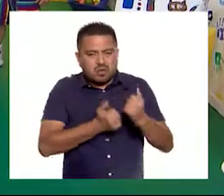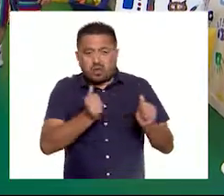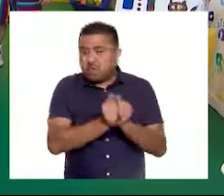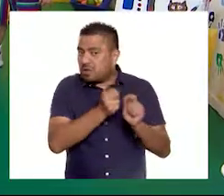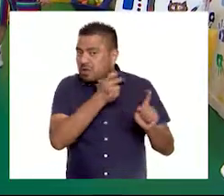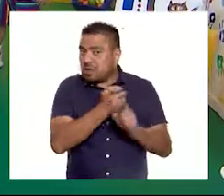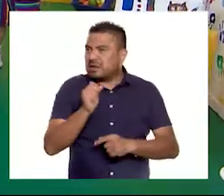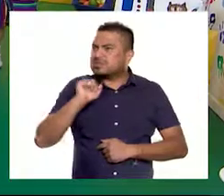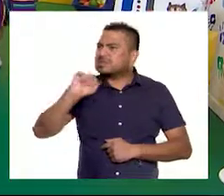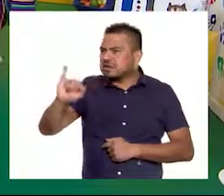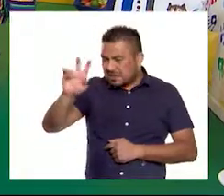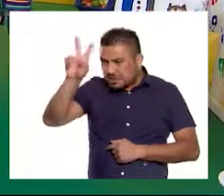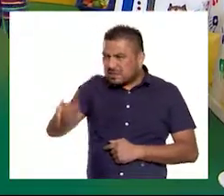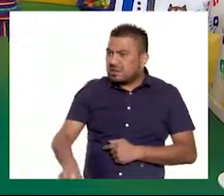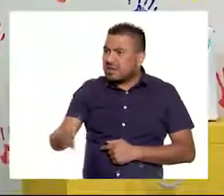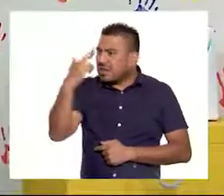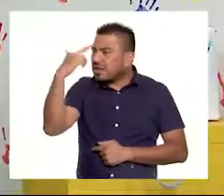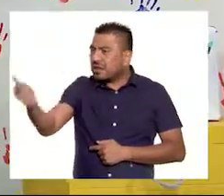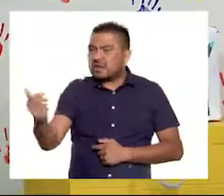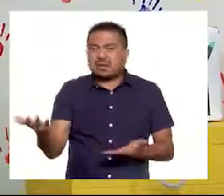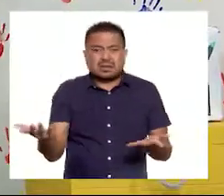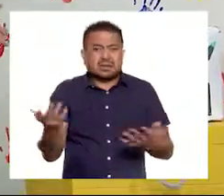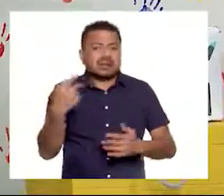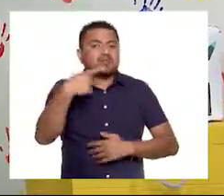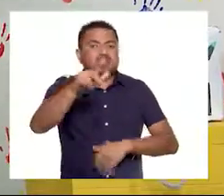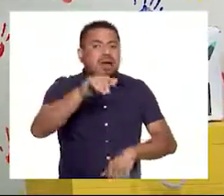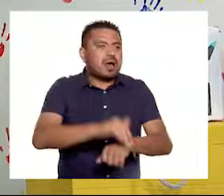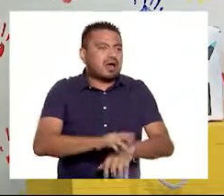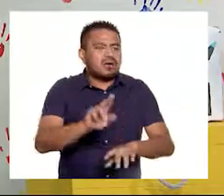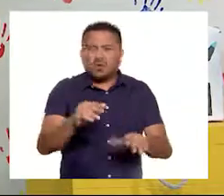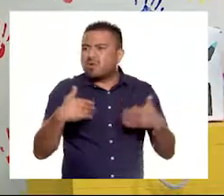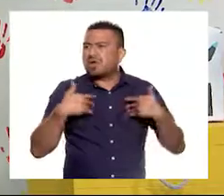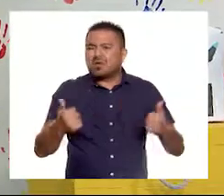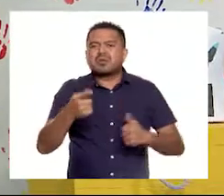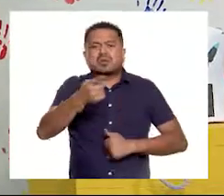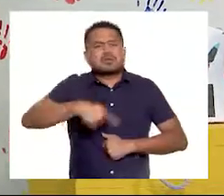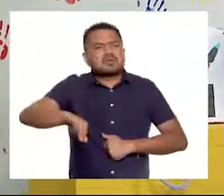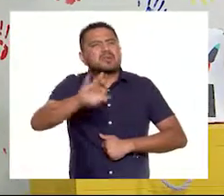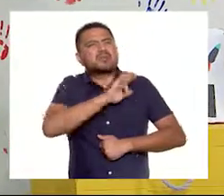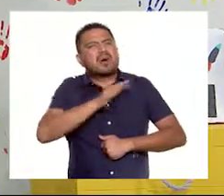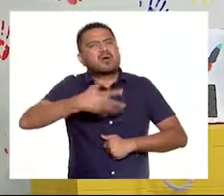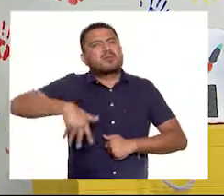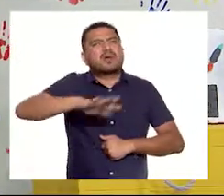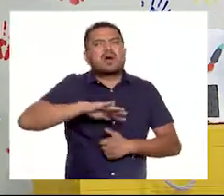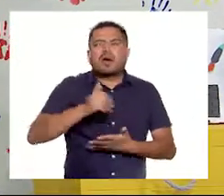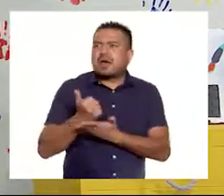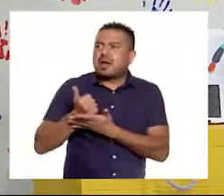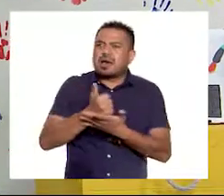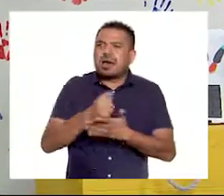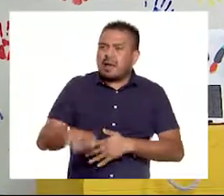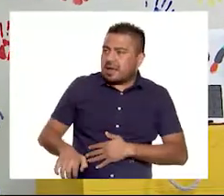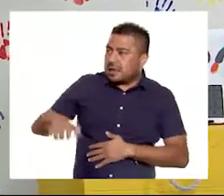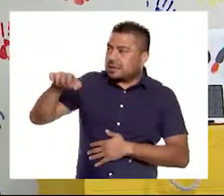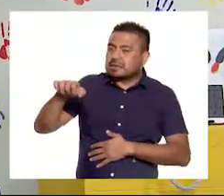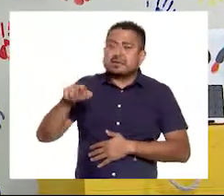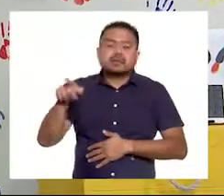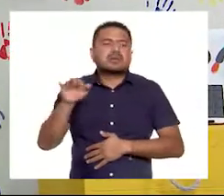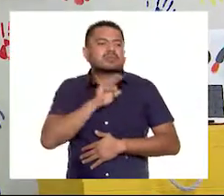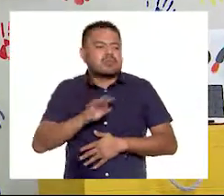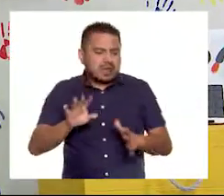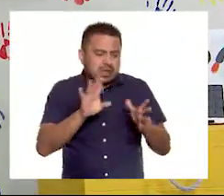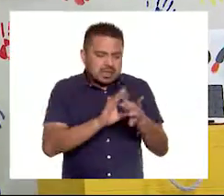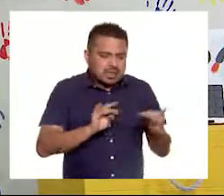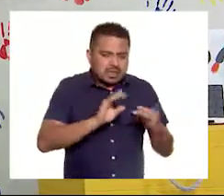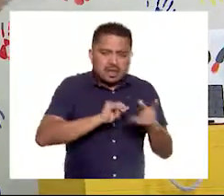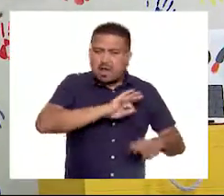ellos. Tienes razón. Sí, si tus amigos no comprenden, entonces puedes buscar la ayuda de un adulto. Él puede